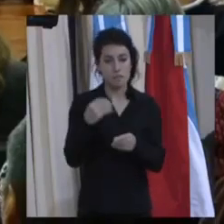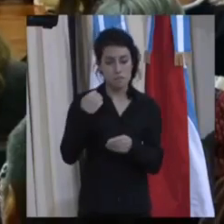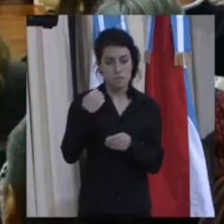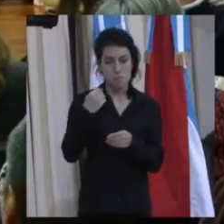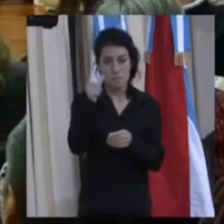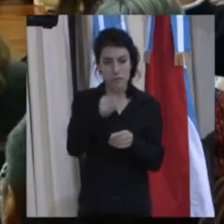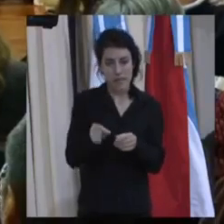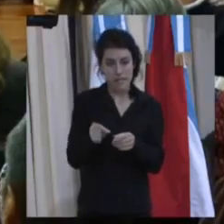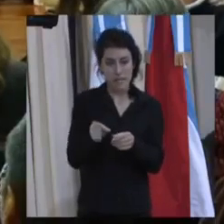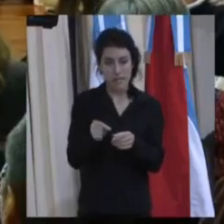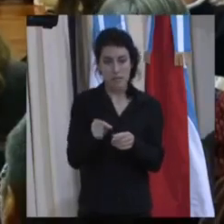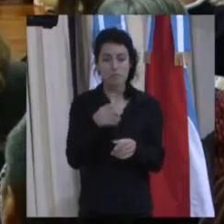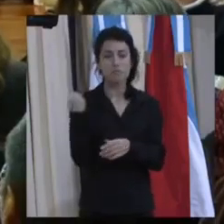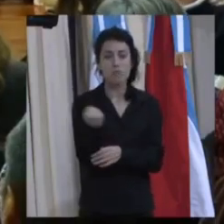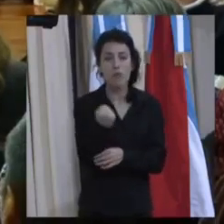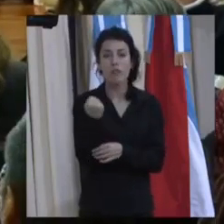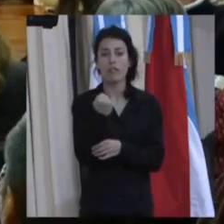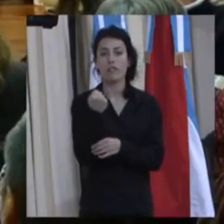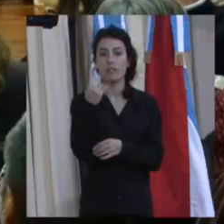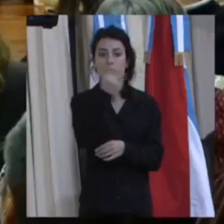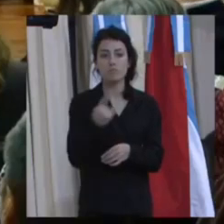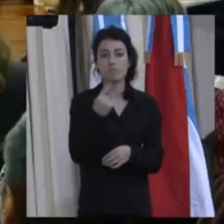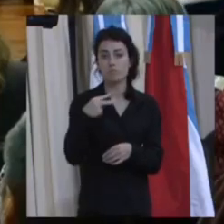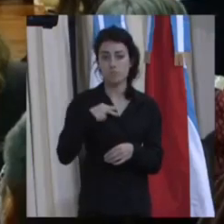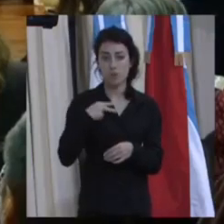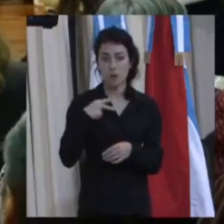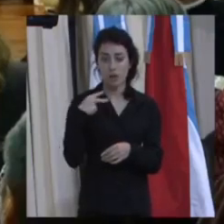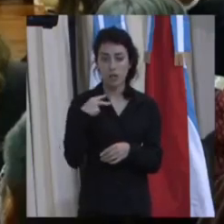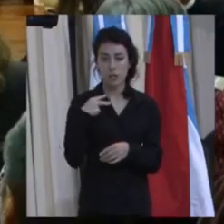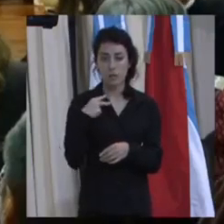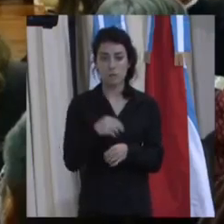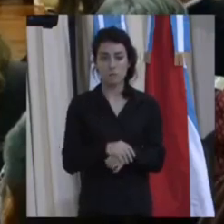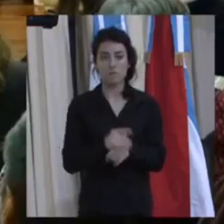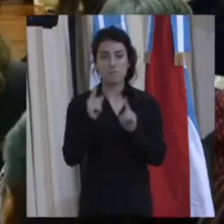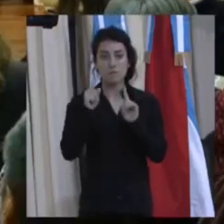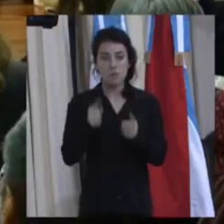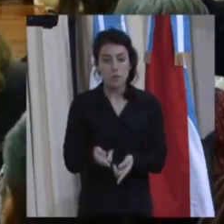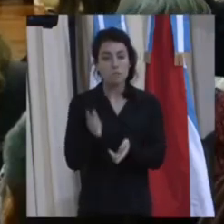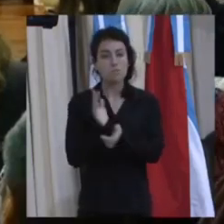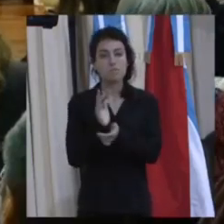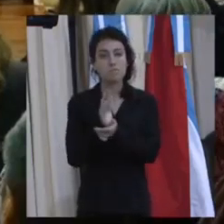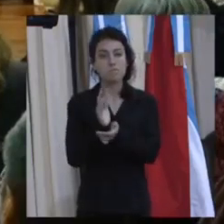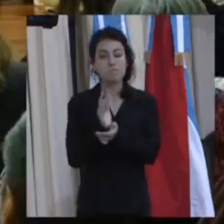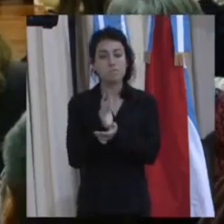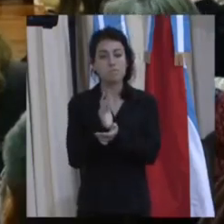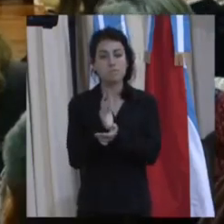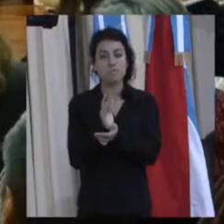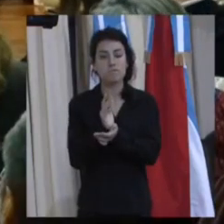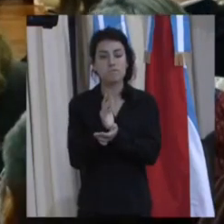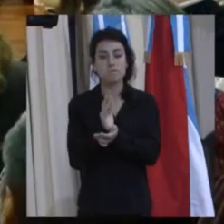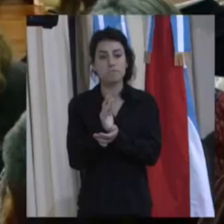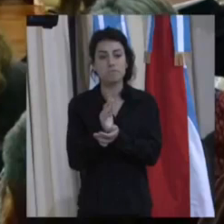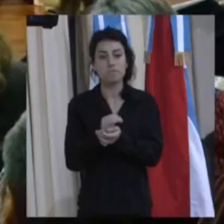del peso que tienen las universidades privadas. Y por otro lado, también una definición más fuerte respecto de